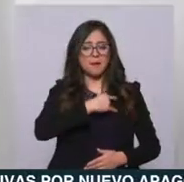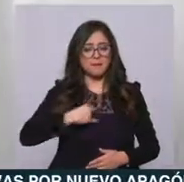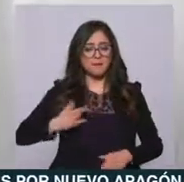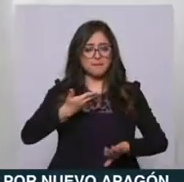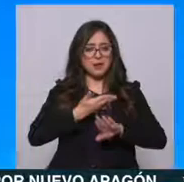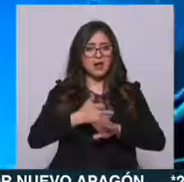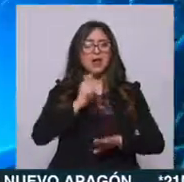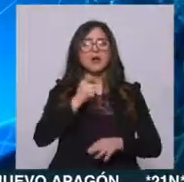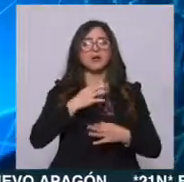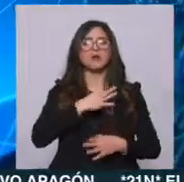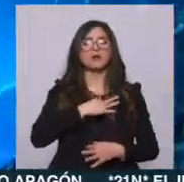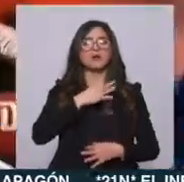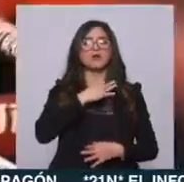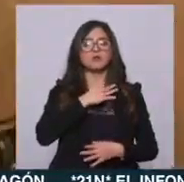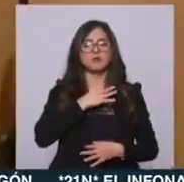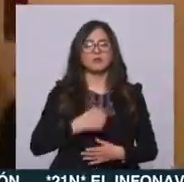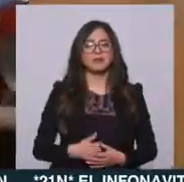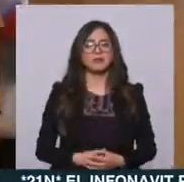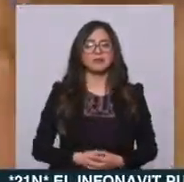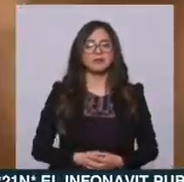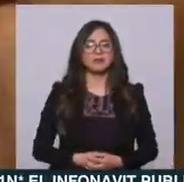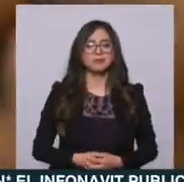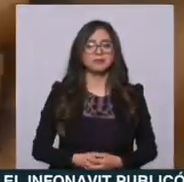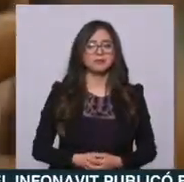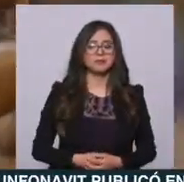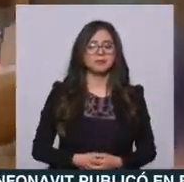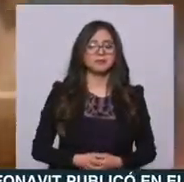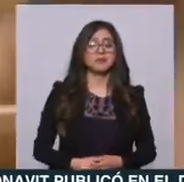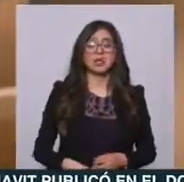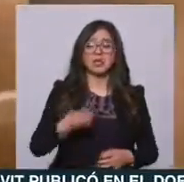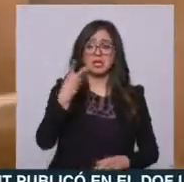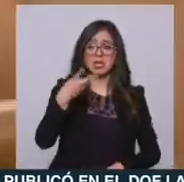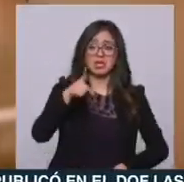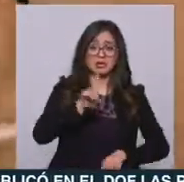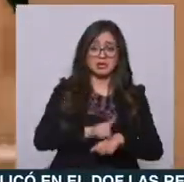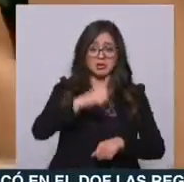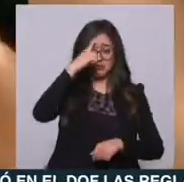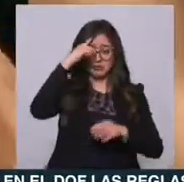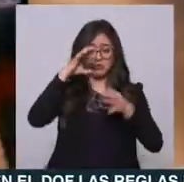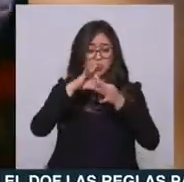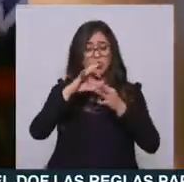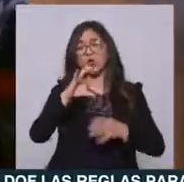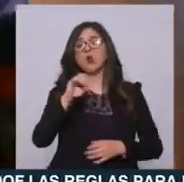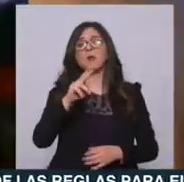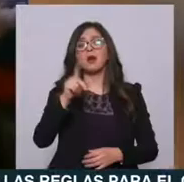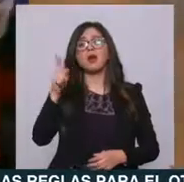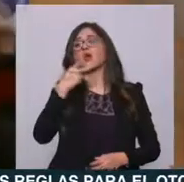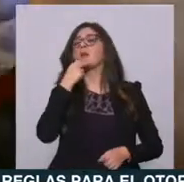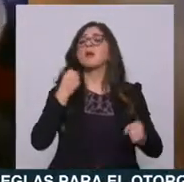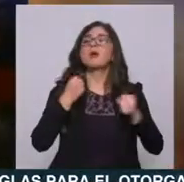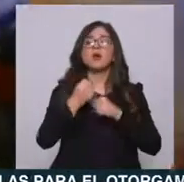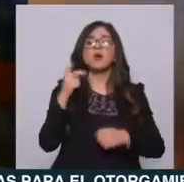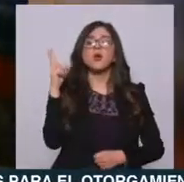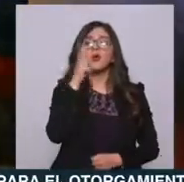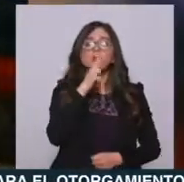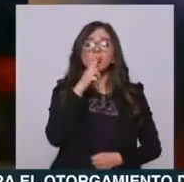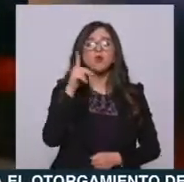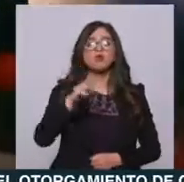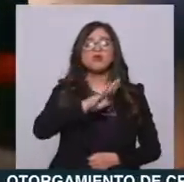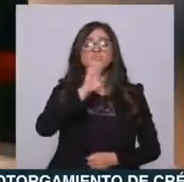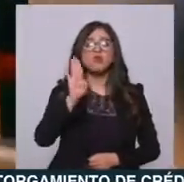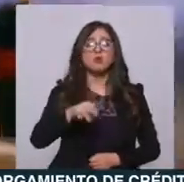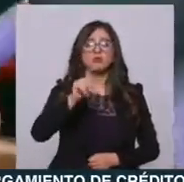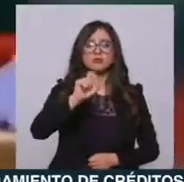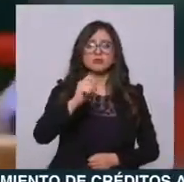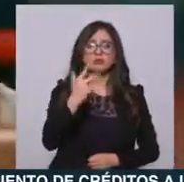cuello abotonado. Luego de permanecer 3 días en coma inducido, el boxeador ruso Maxim Dadashev falleció a los